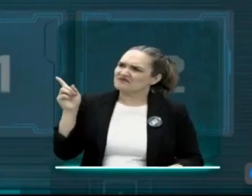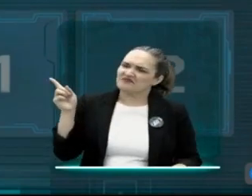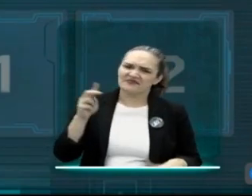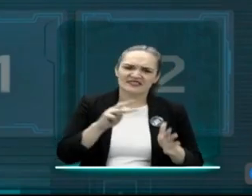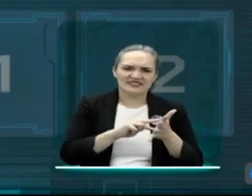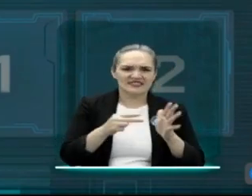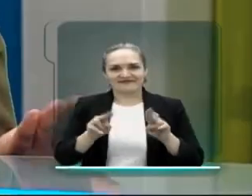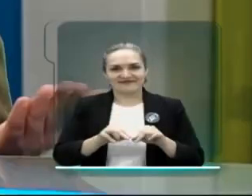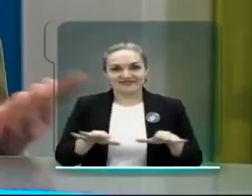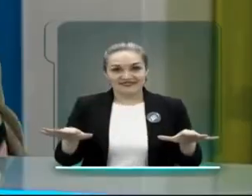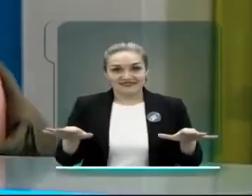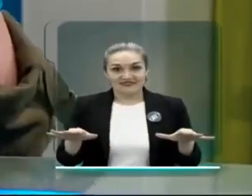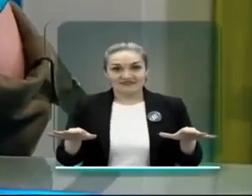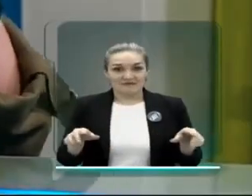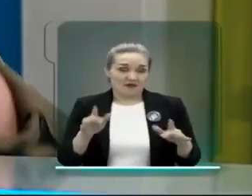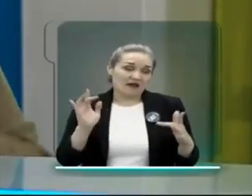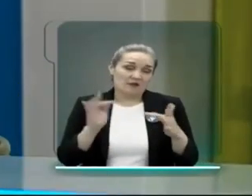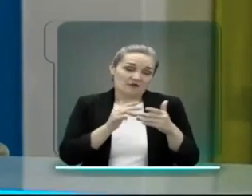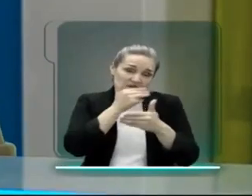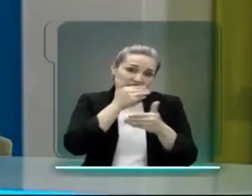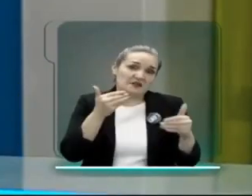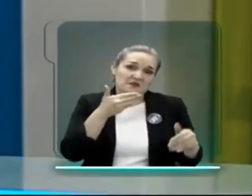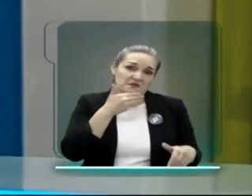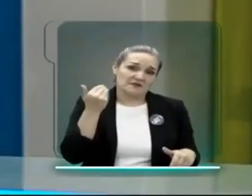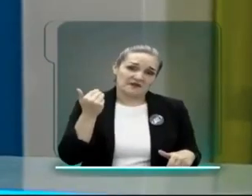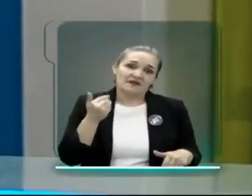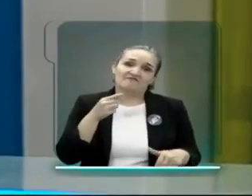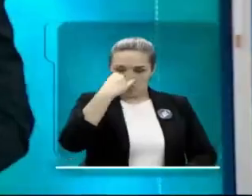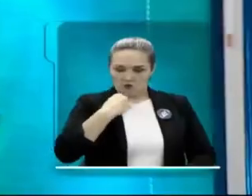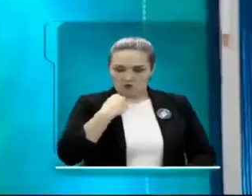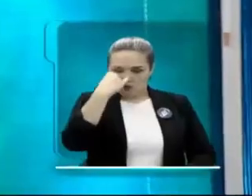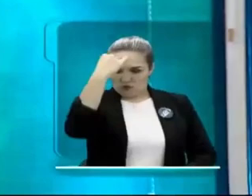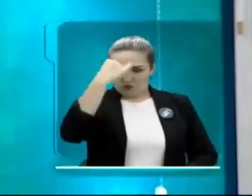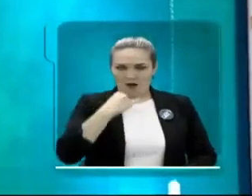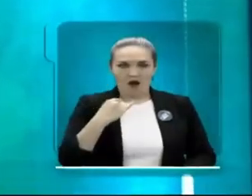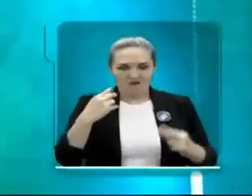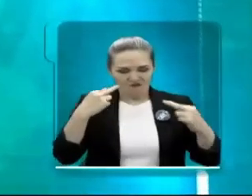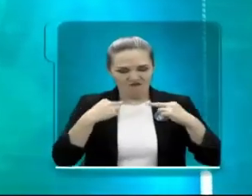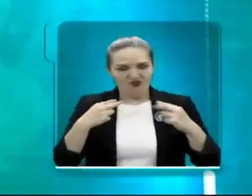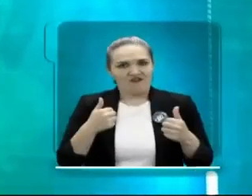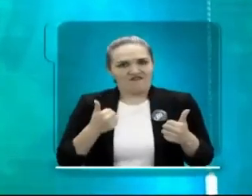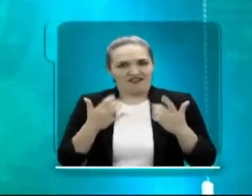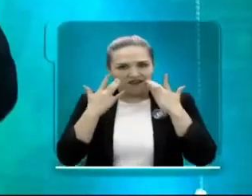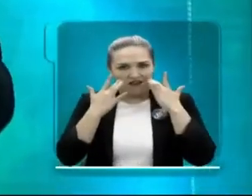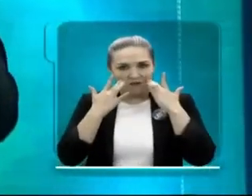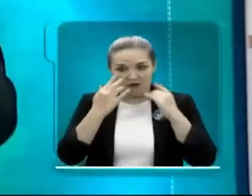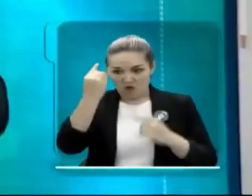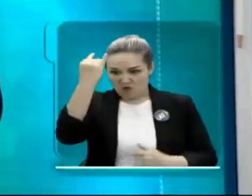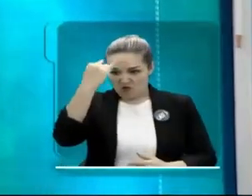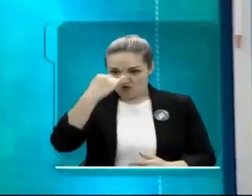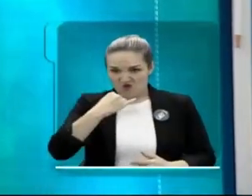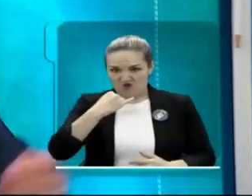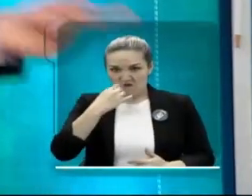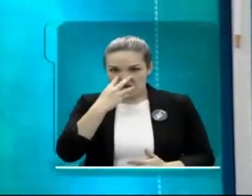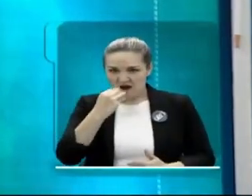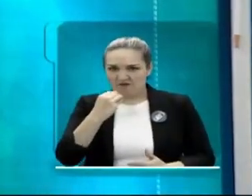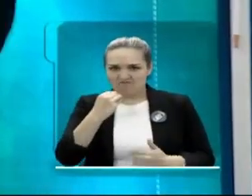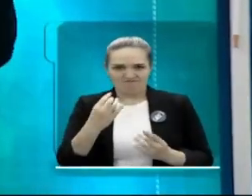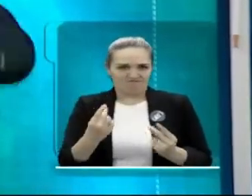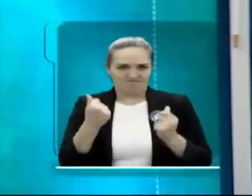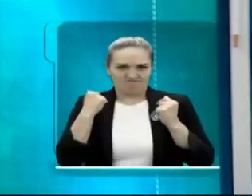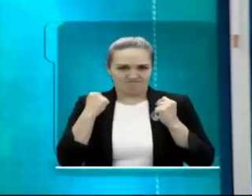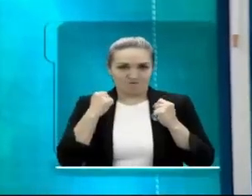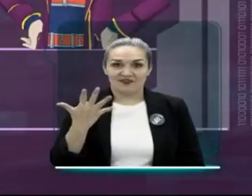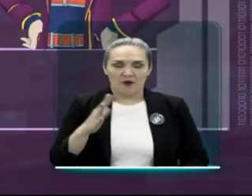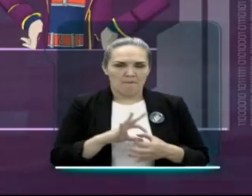padres. Y es como los niños deben acceder a estos contenidos. Oh. Así que, ya sabes, para ser miembro de esta agencia decimos